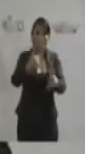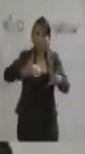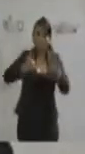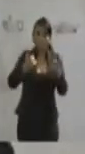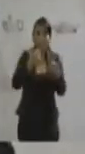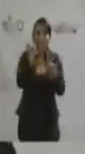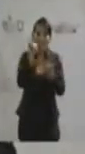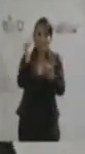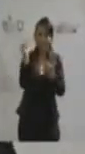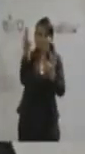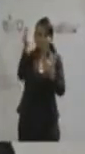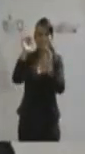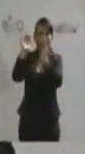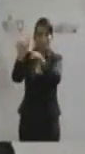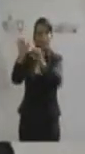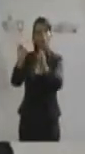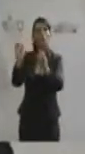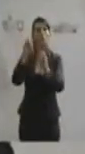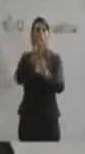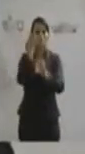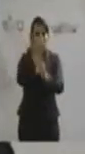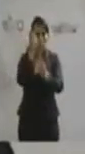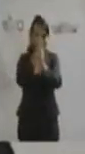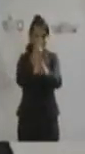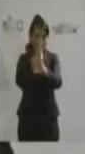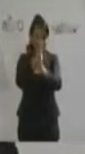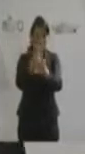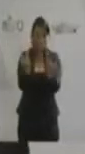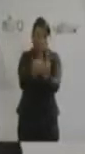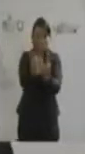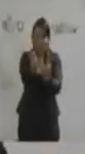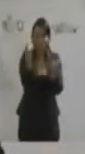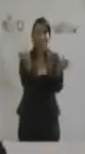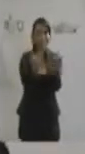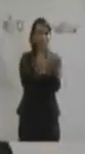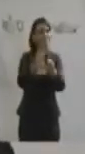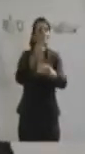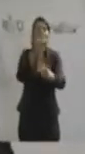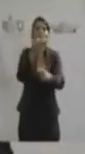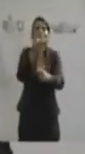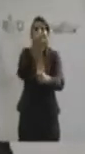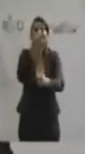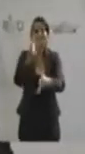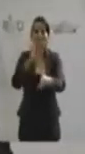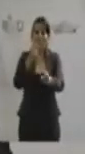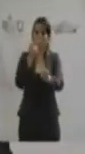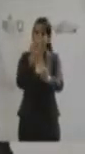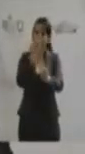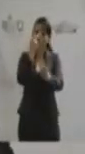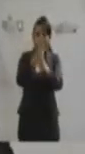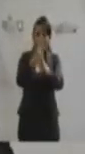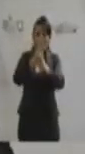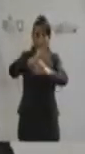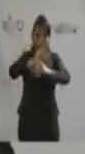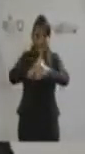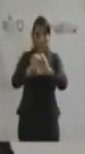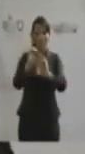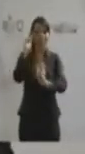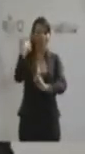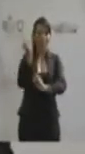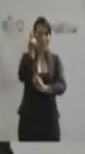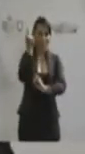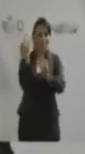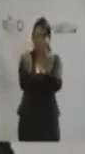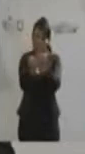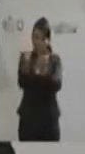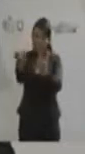la universidad o en la preparatoria, pero también para ti que ya estás terminando tu preparatoria o tu universidad. Vamos a